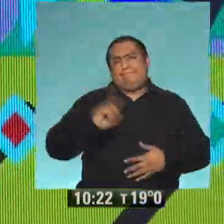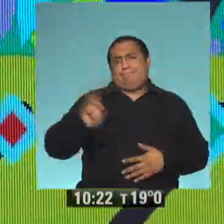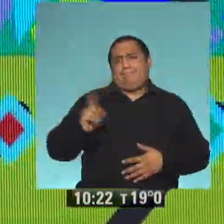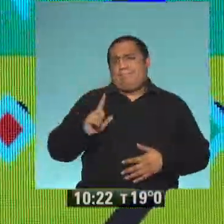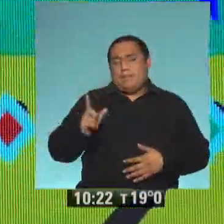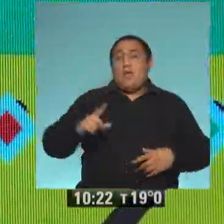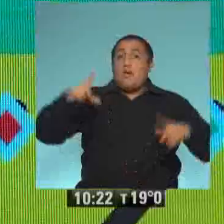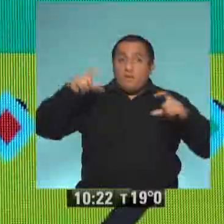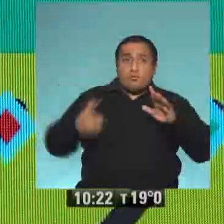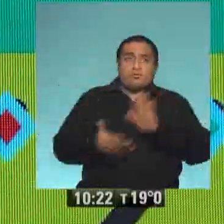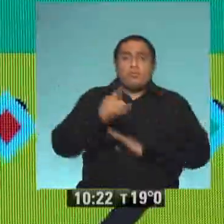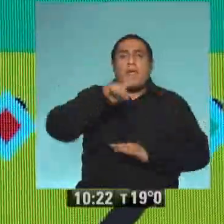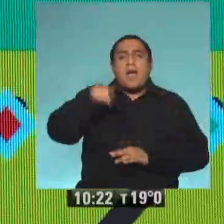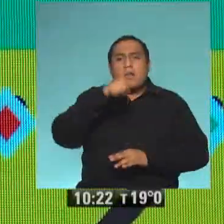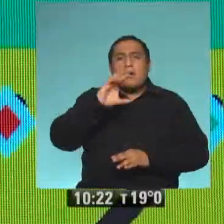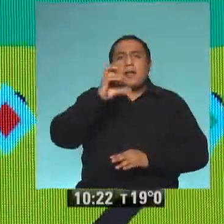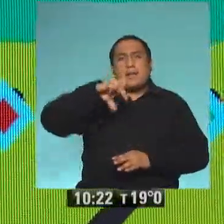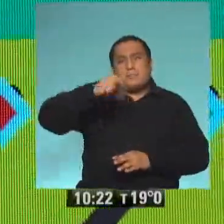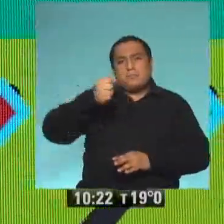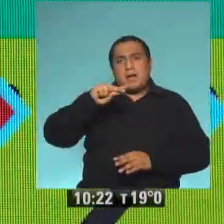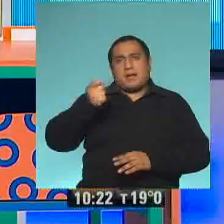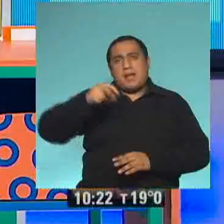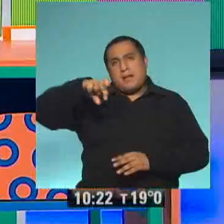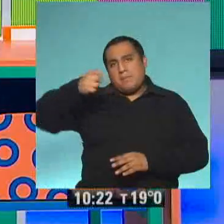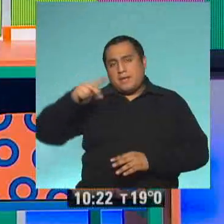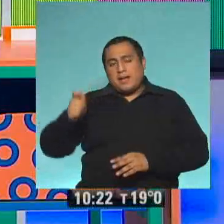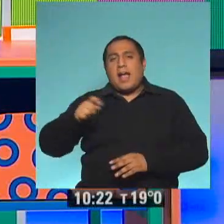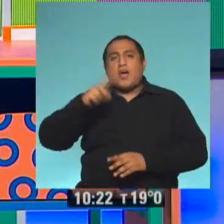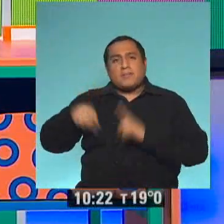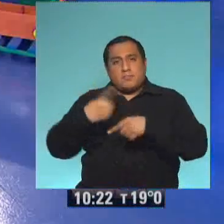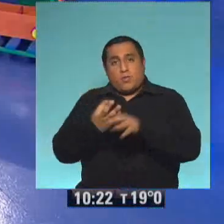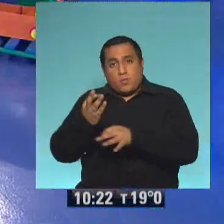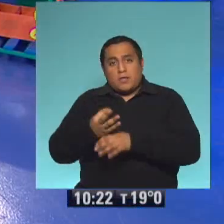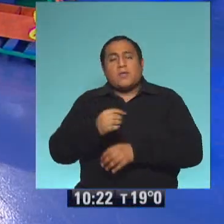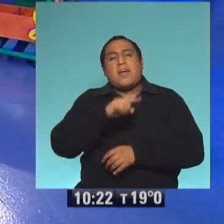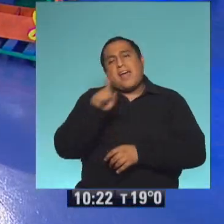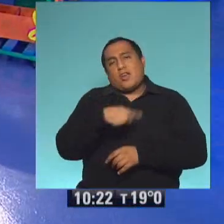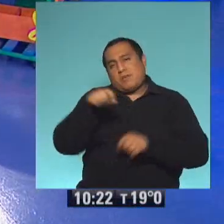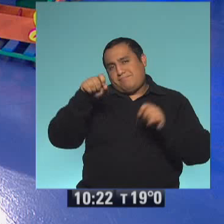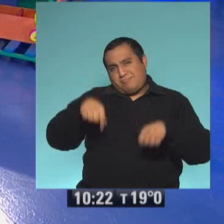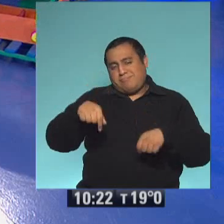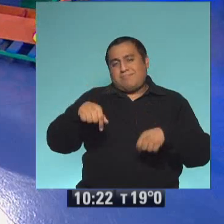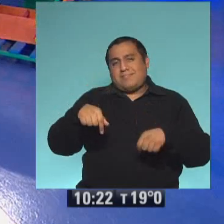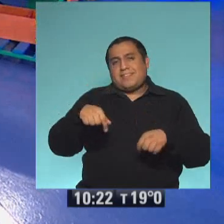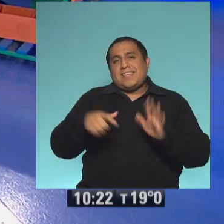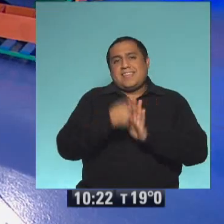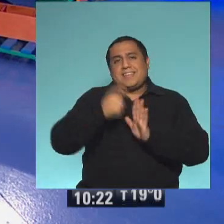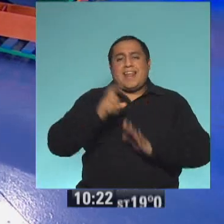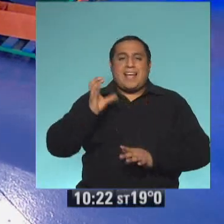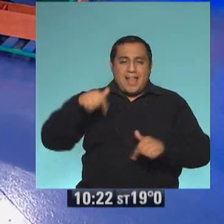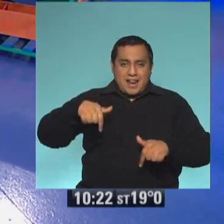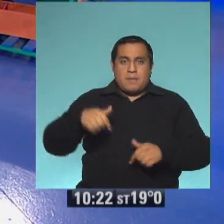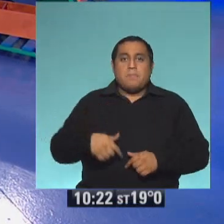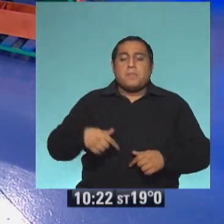le suben la foto a las redes, @canalpacapaca, @seguimos. Veo que hay educando, que ponerse la capa para volar. @las redes del canal, nos vamos preparando. Ahí en casa se ponen una